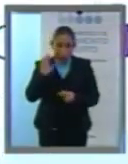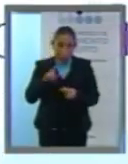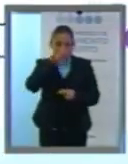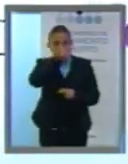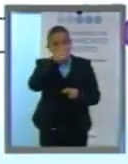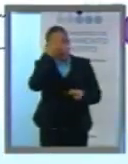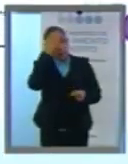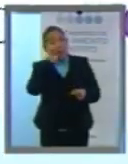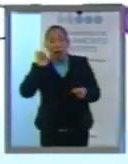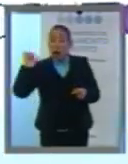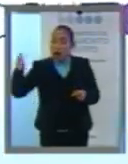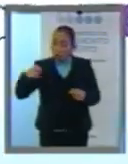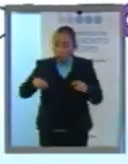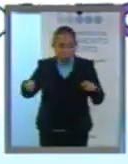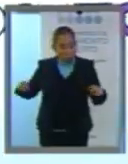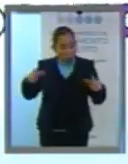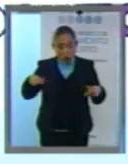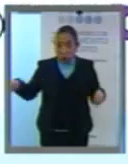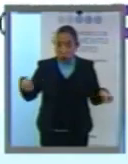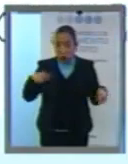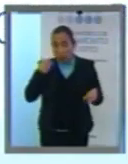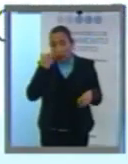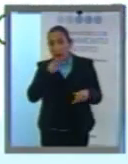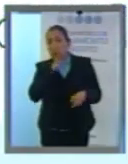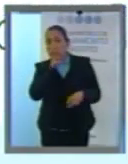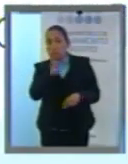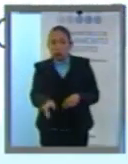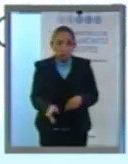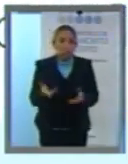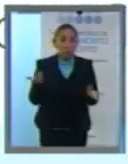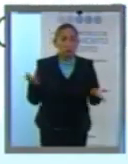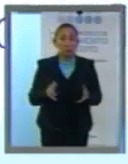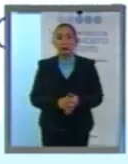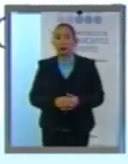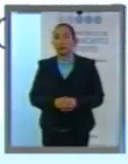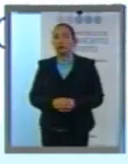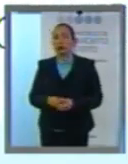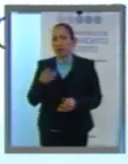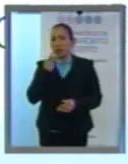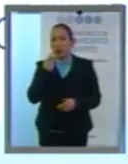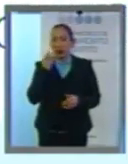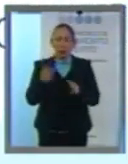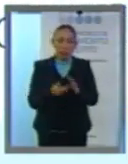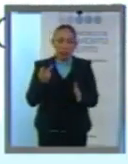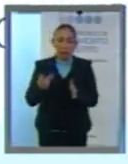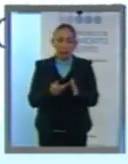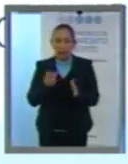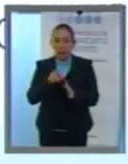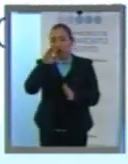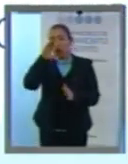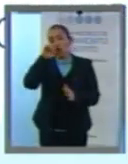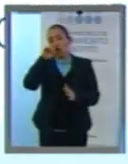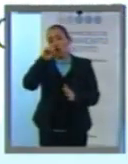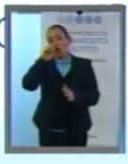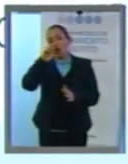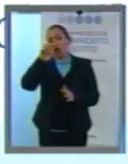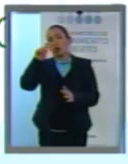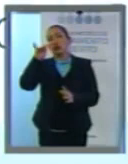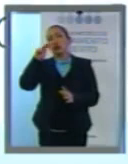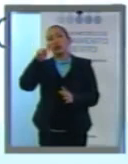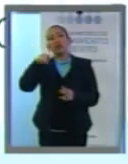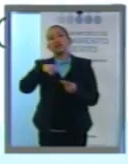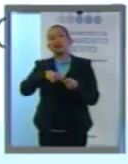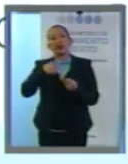retomarlas, alguna de ellas o las dos, alguno de los ponentes. Se habla mucho de la corrupción. Para ustedes,